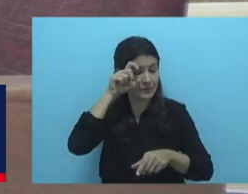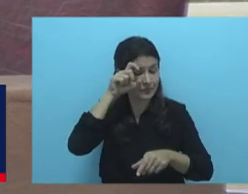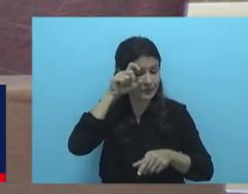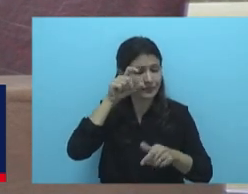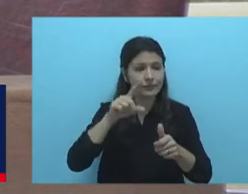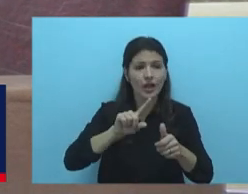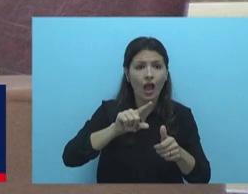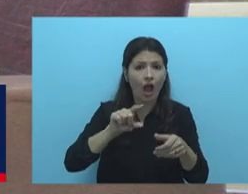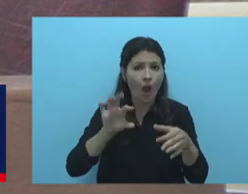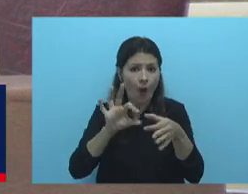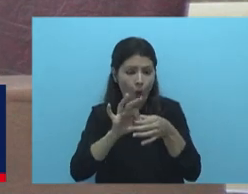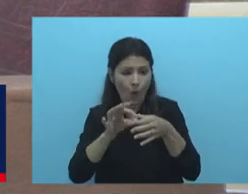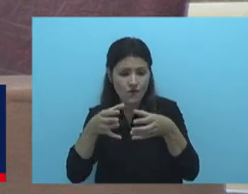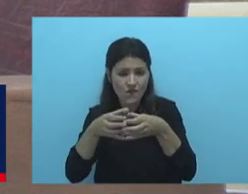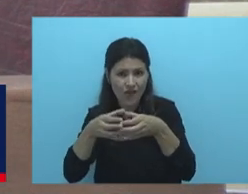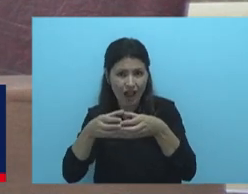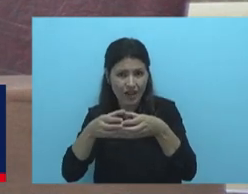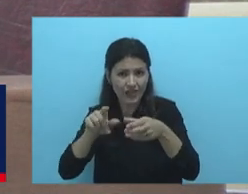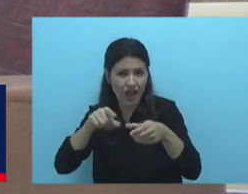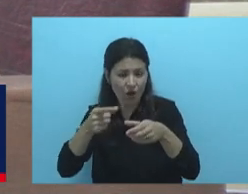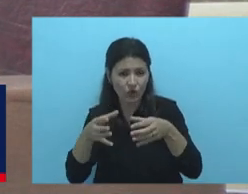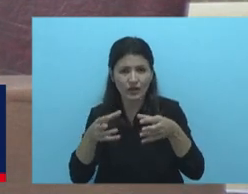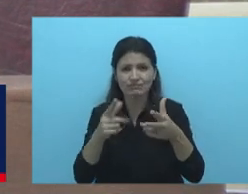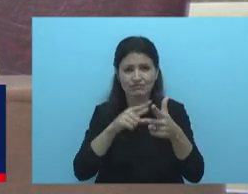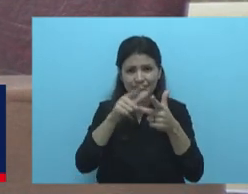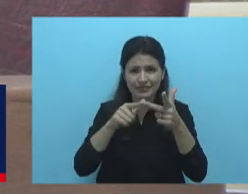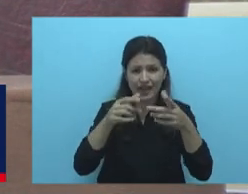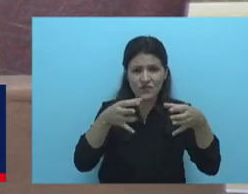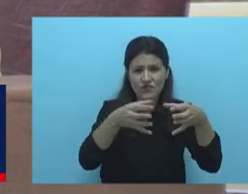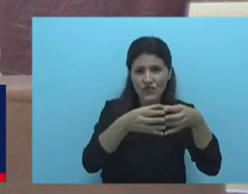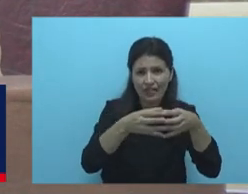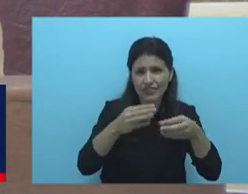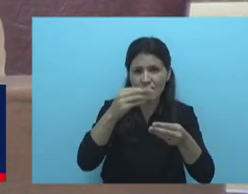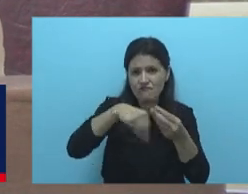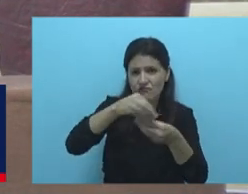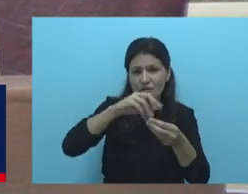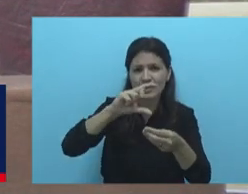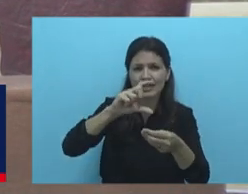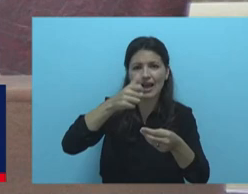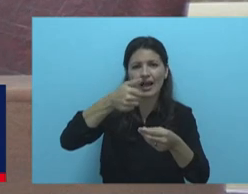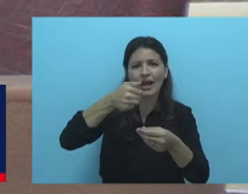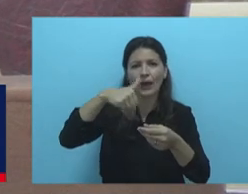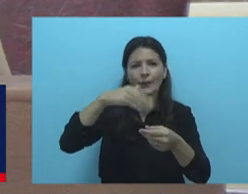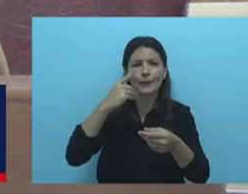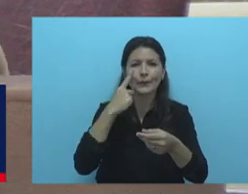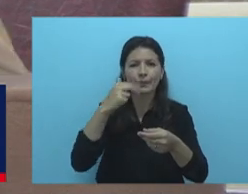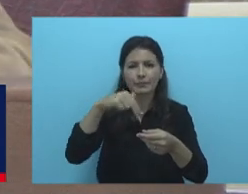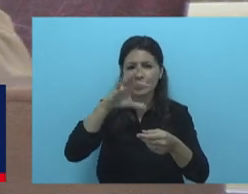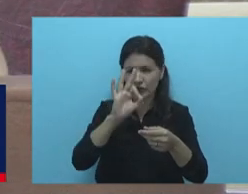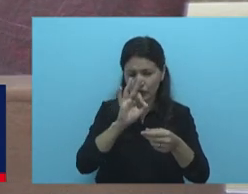de la ciudad de Rosario, en colisión con la banda de la familia Camino, que en algún momento tenía una relación directa